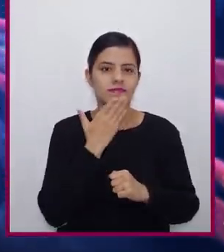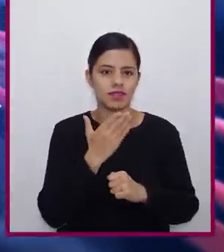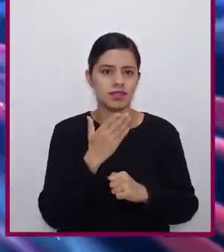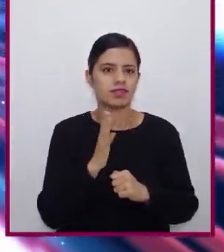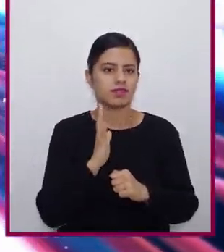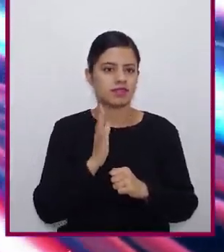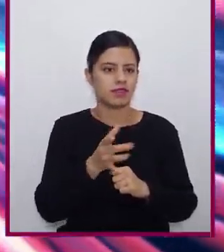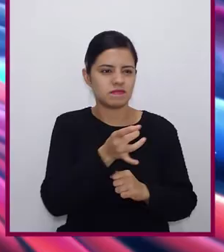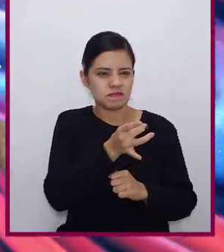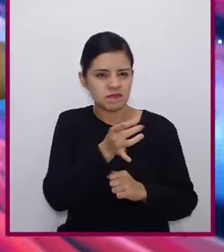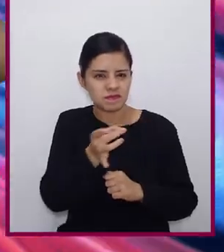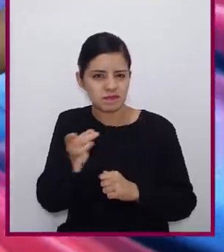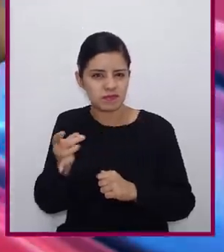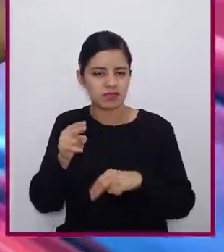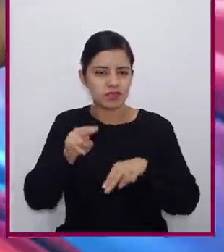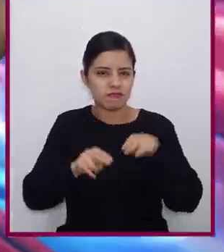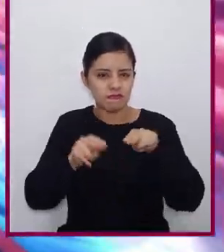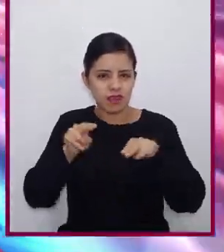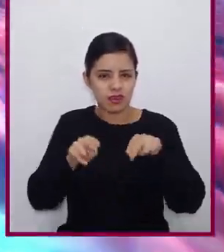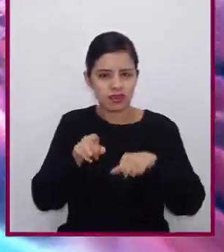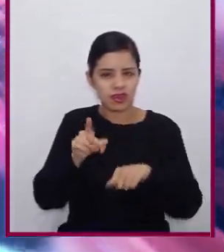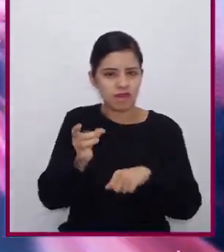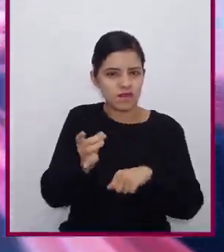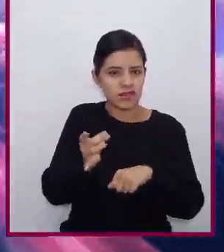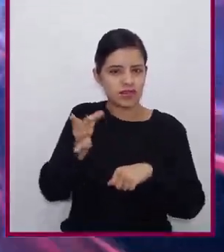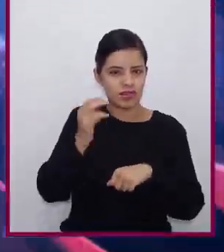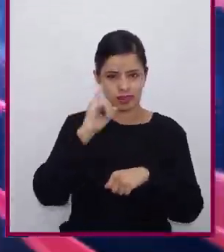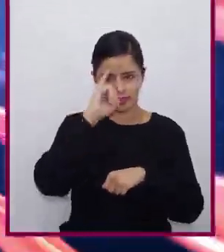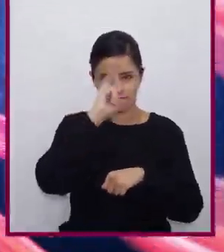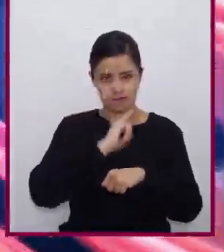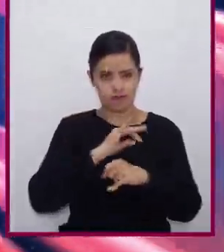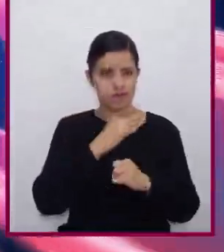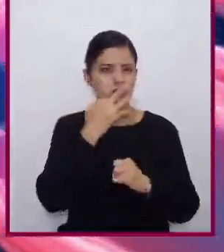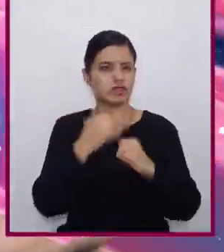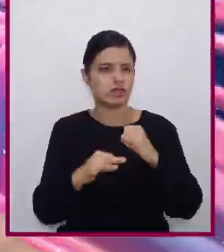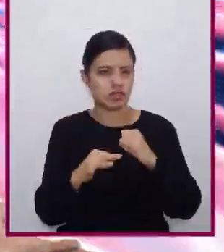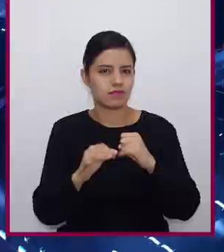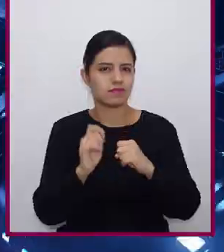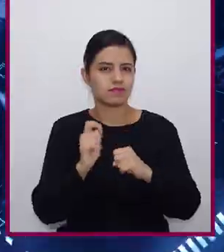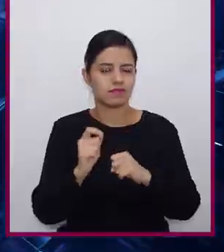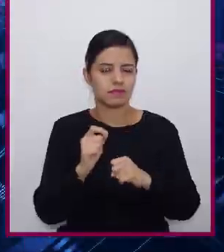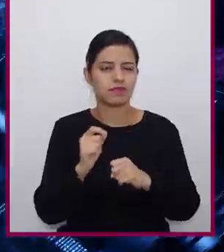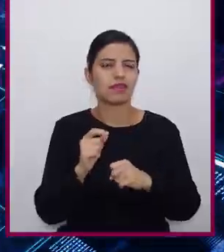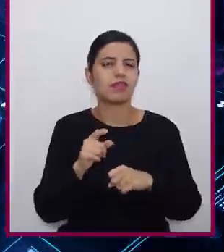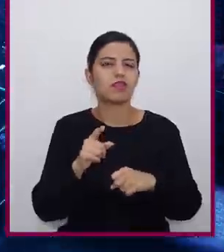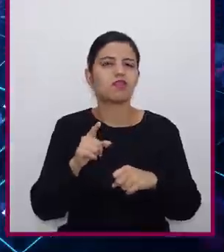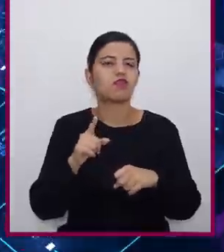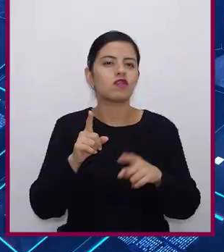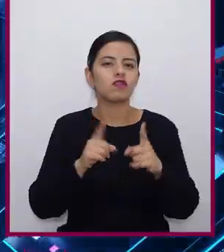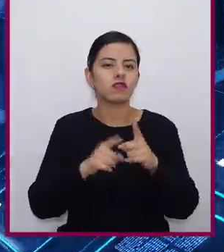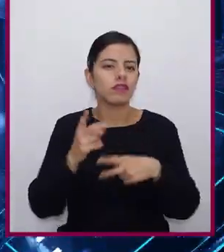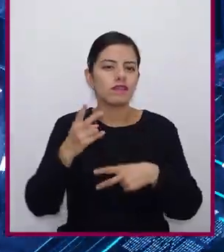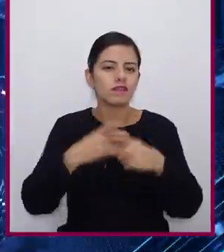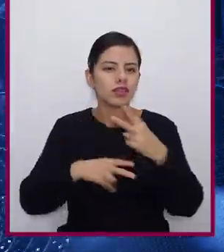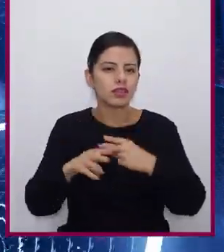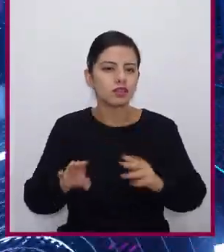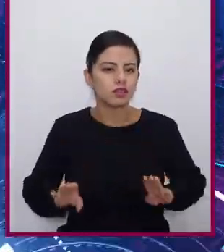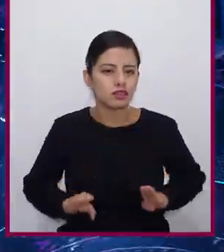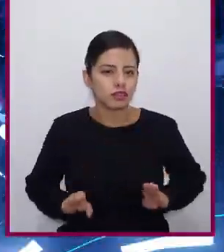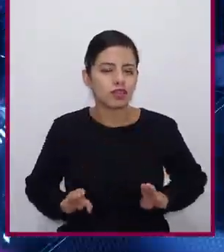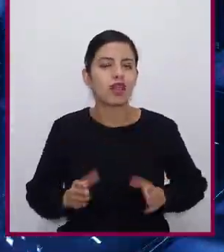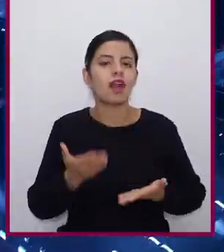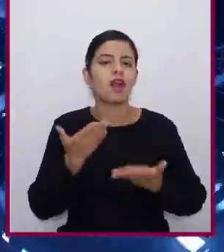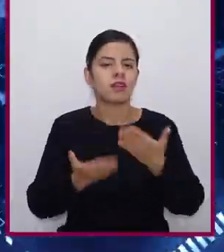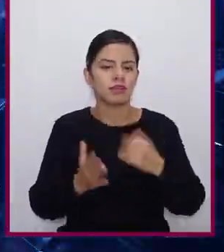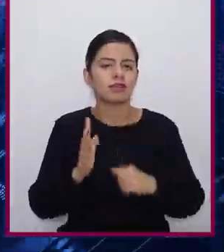superar todos los niveles y vencimos a la Día Liber, aprendiendo sobre el origen de los atributos. Además, ahora sabemos cómo utilizar los